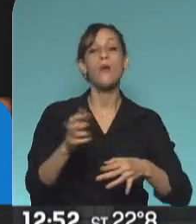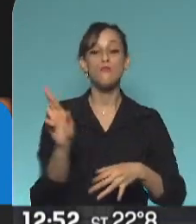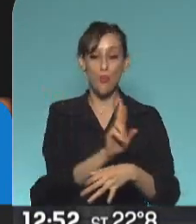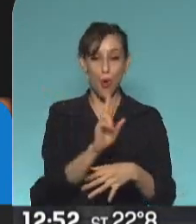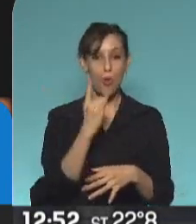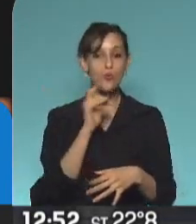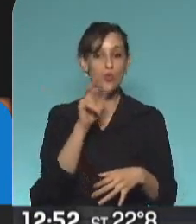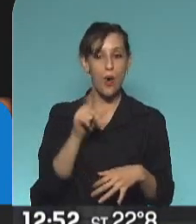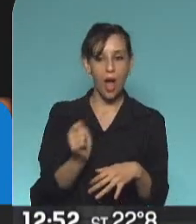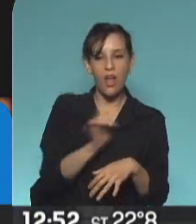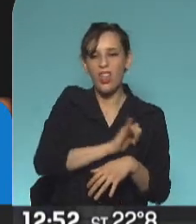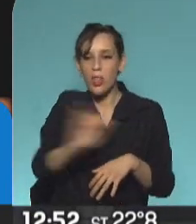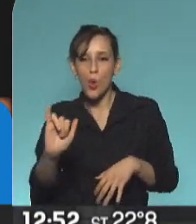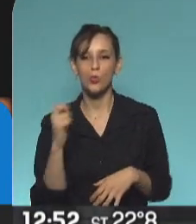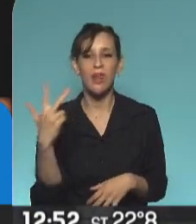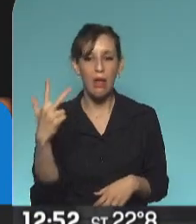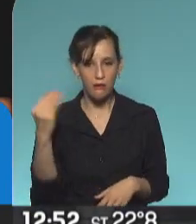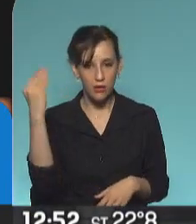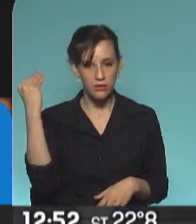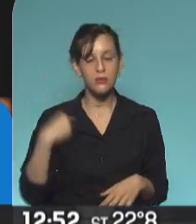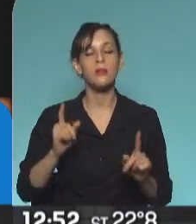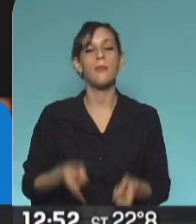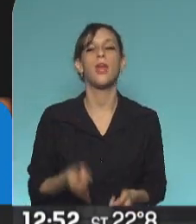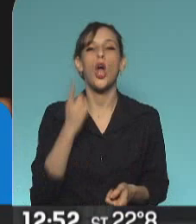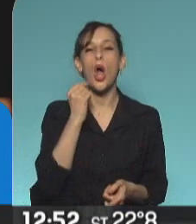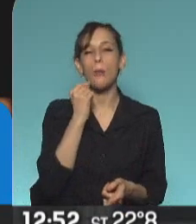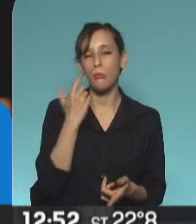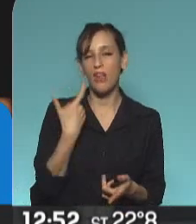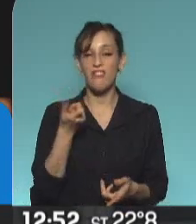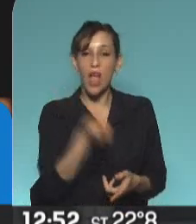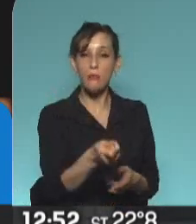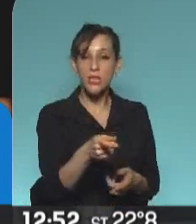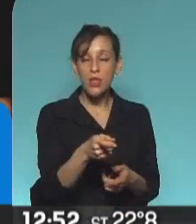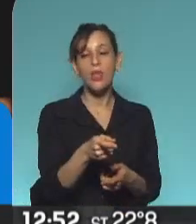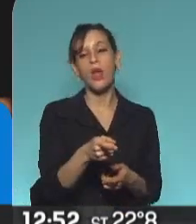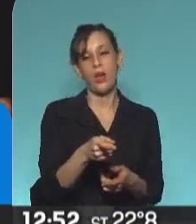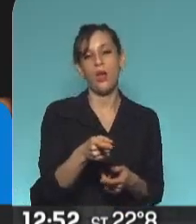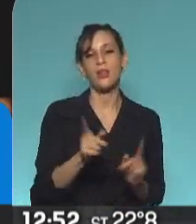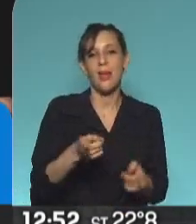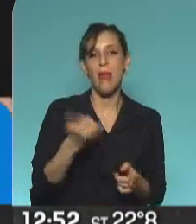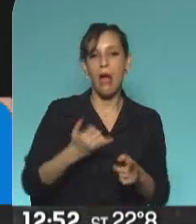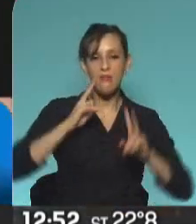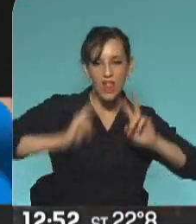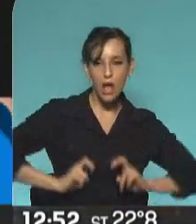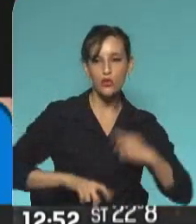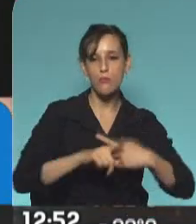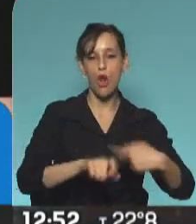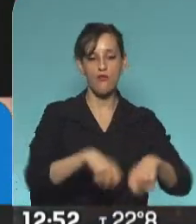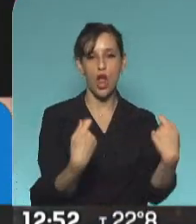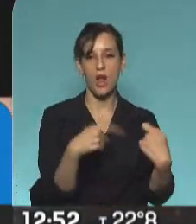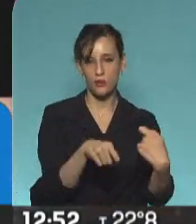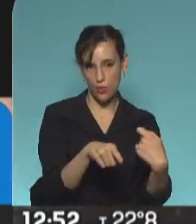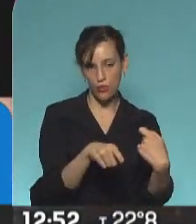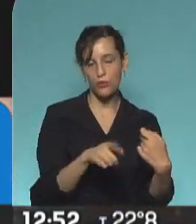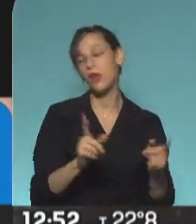familia por otro lado el femicida estaba enfrentando un caso una investigación por violación y por otro lado también